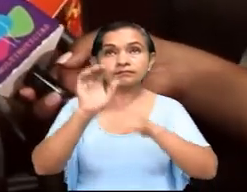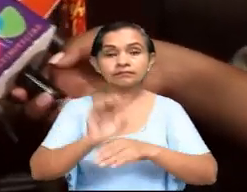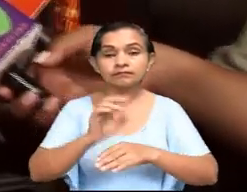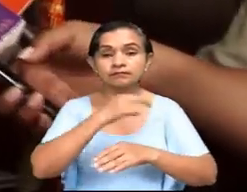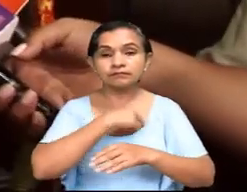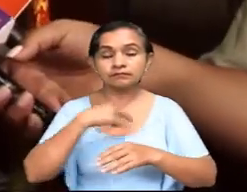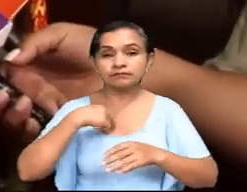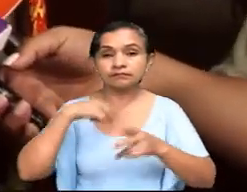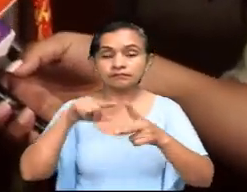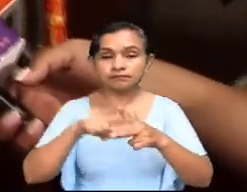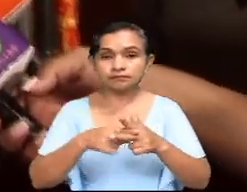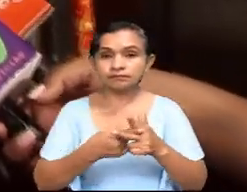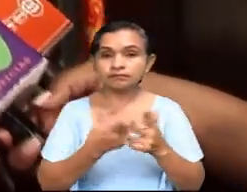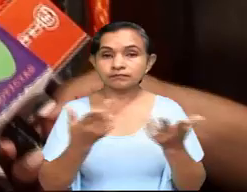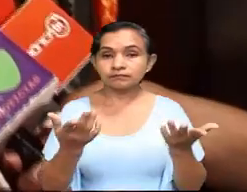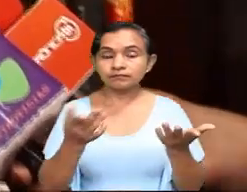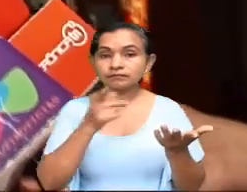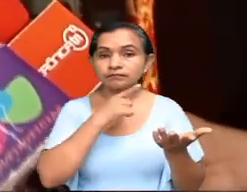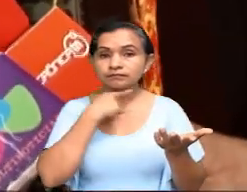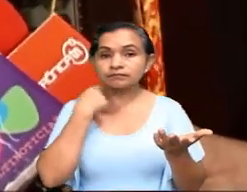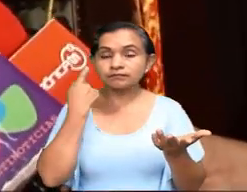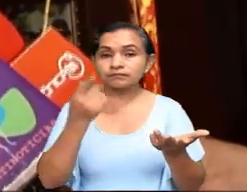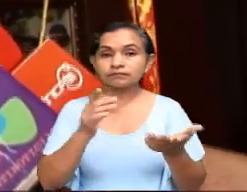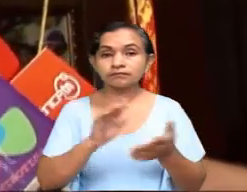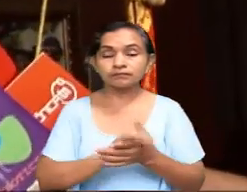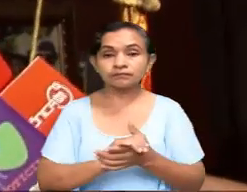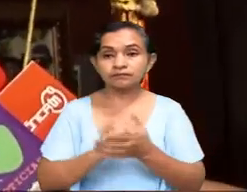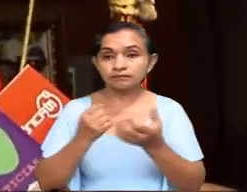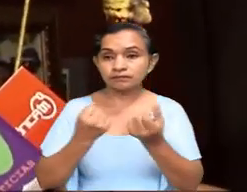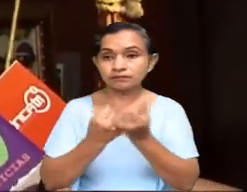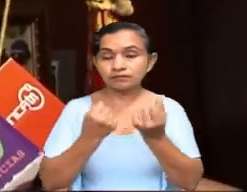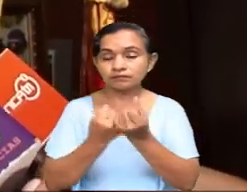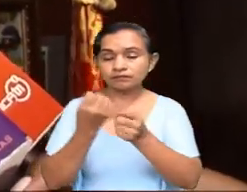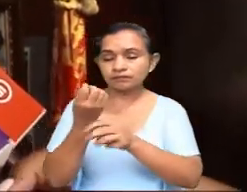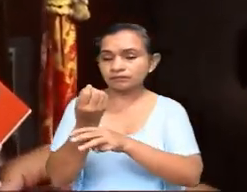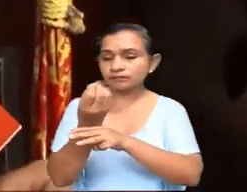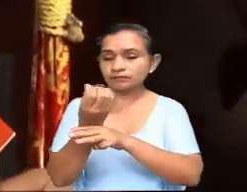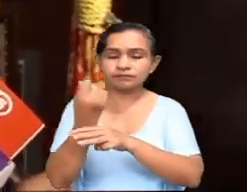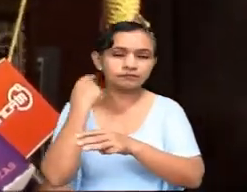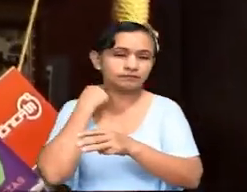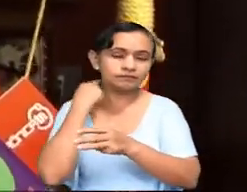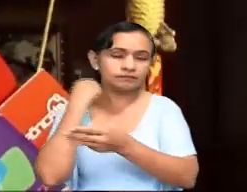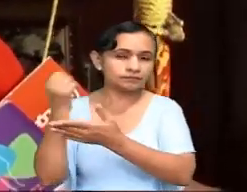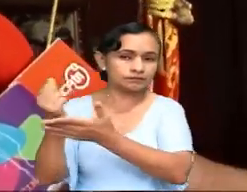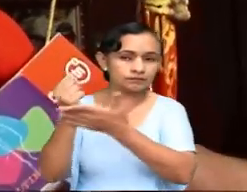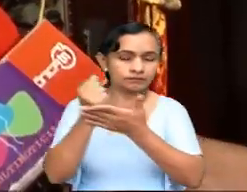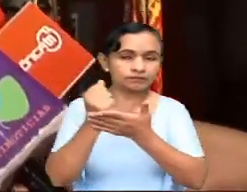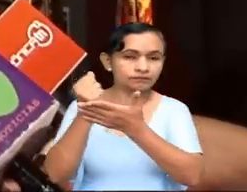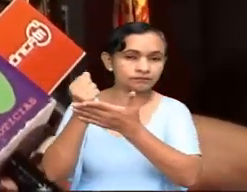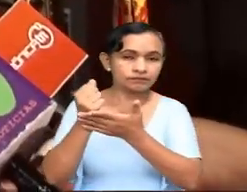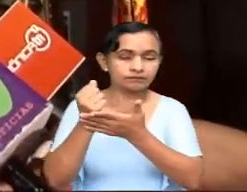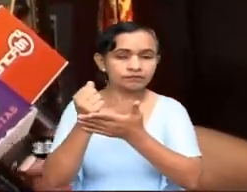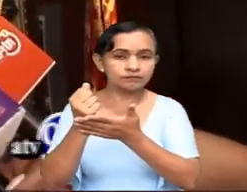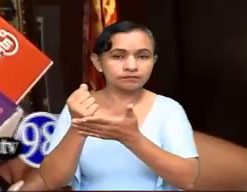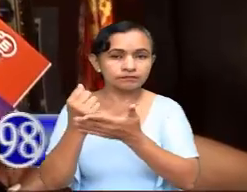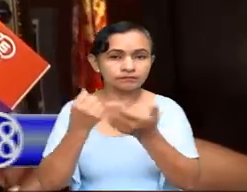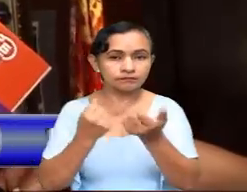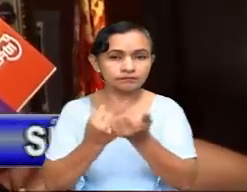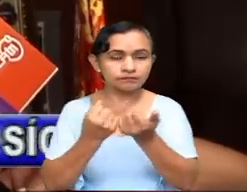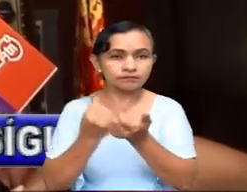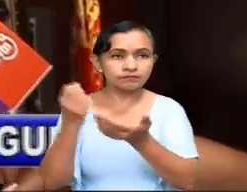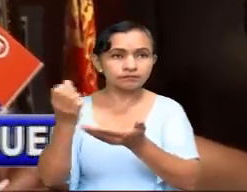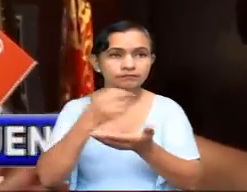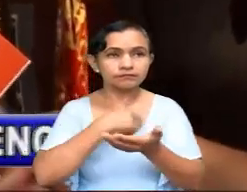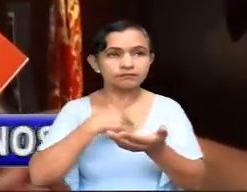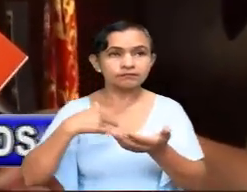iniciado. Es aquí lo que me respalda es la alcaldía todo el tiempo. Ellos me han apoyado económicamente para ayudarles